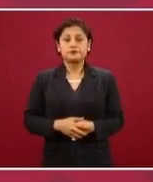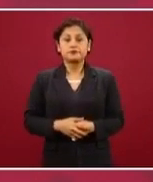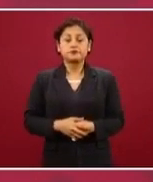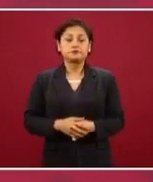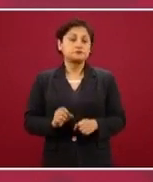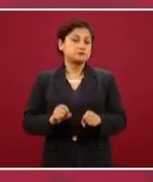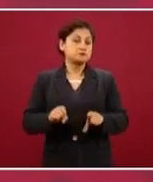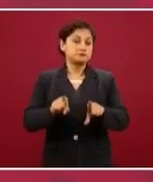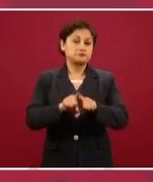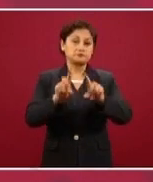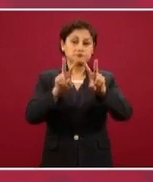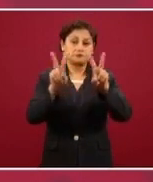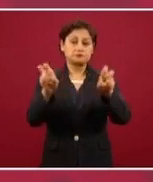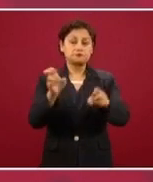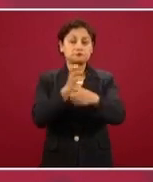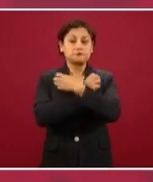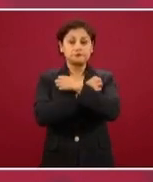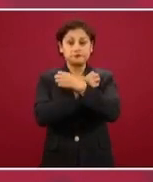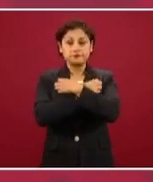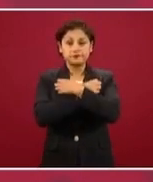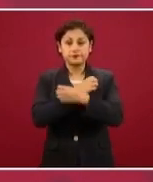educación.